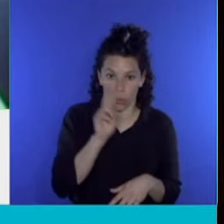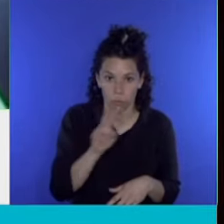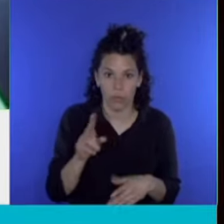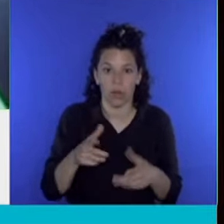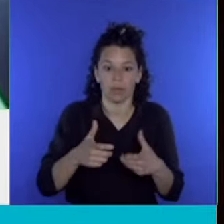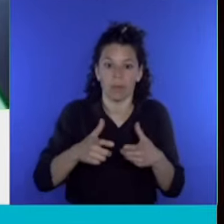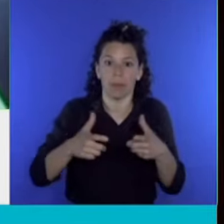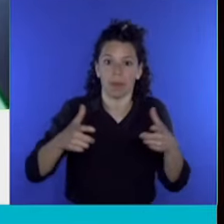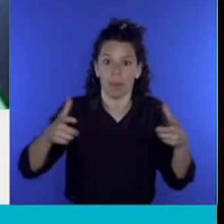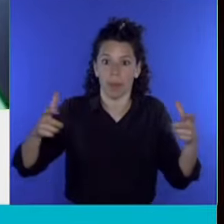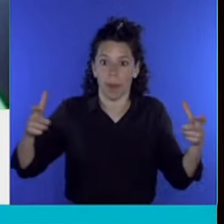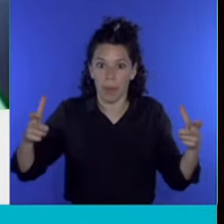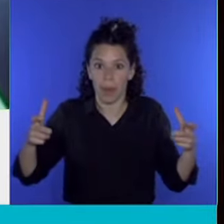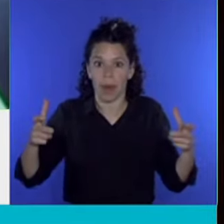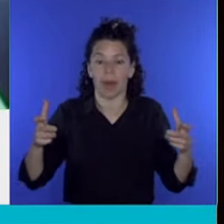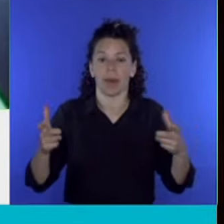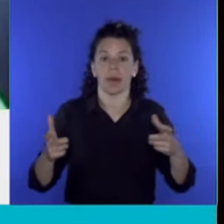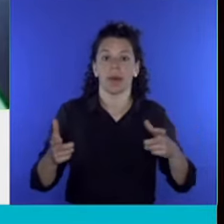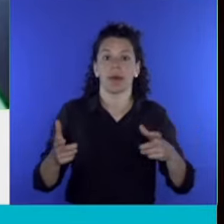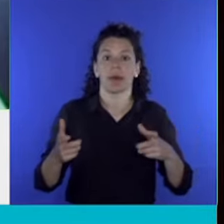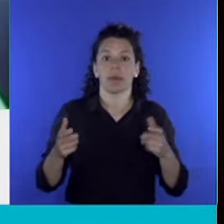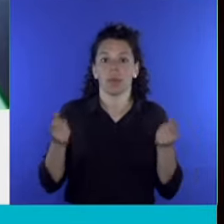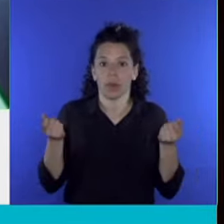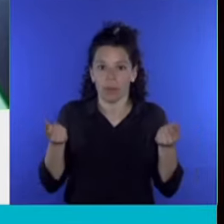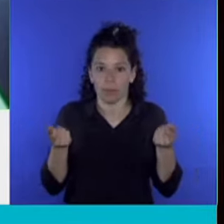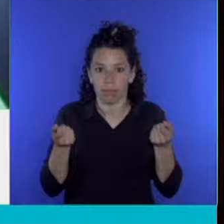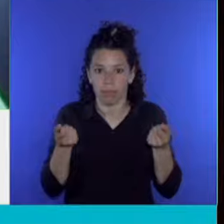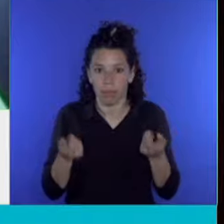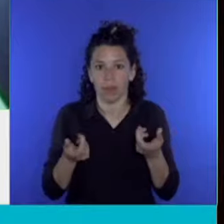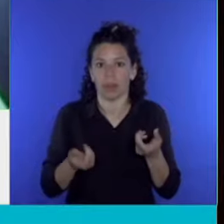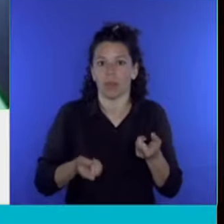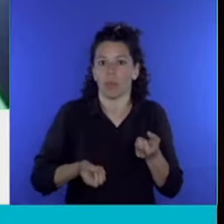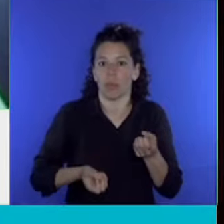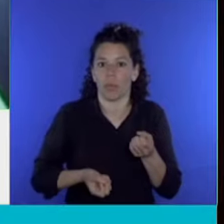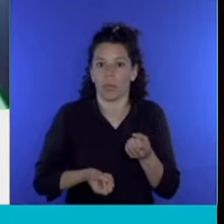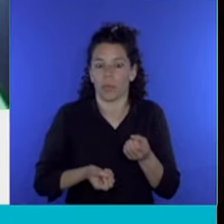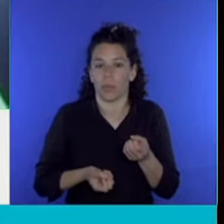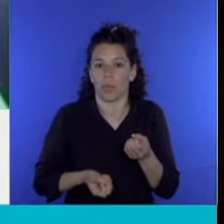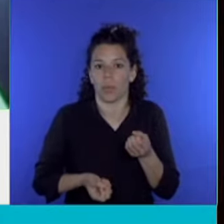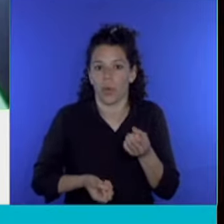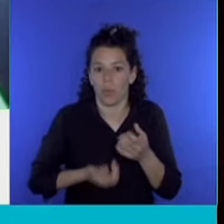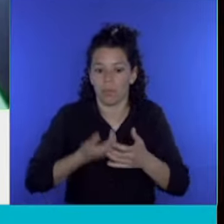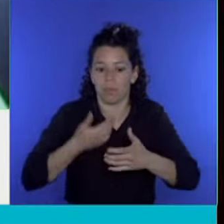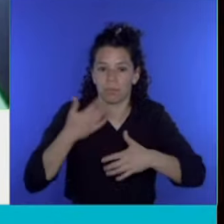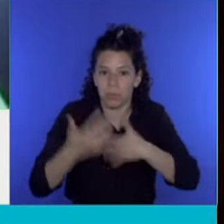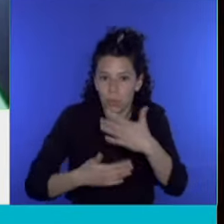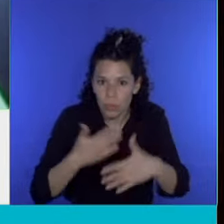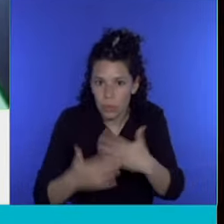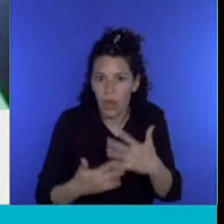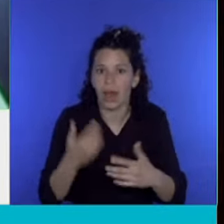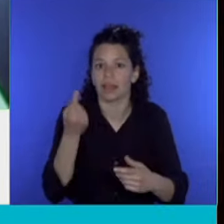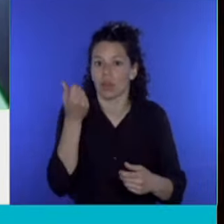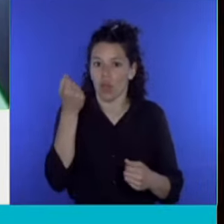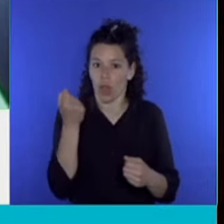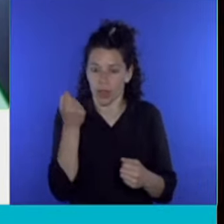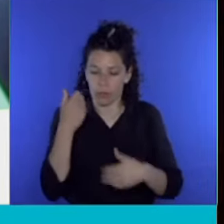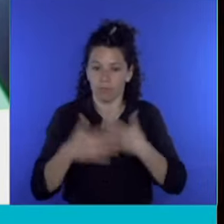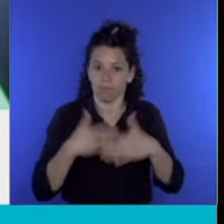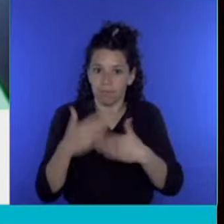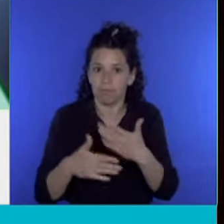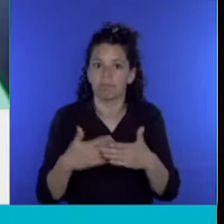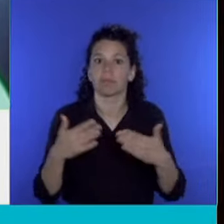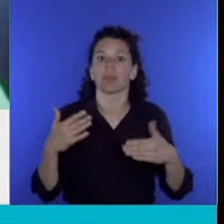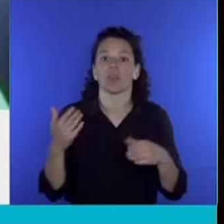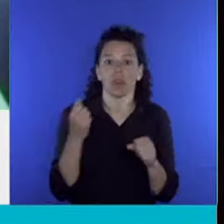audiovisual por la capacidad de generar impacto económico generar